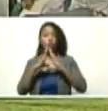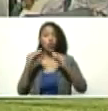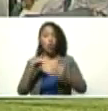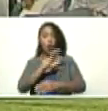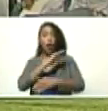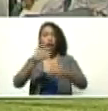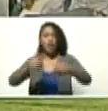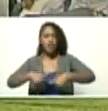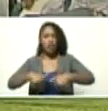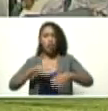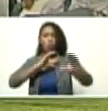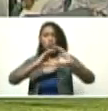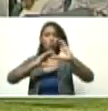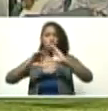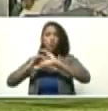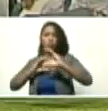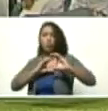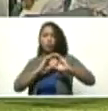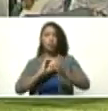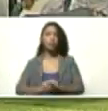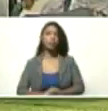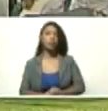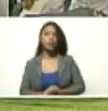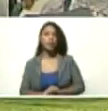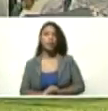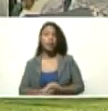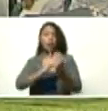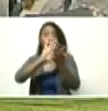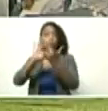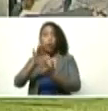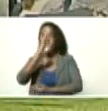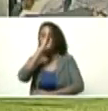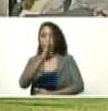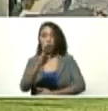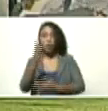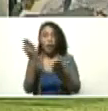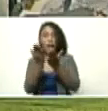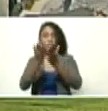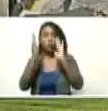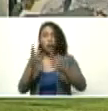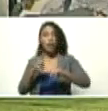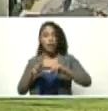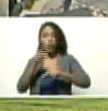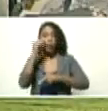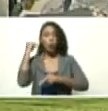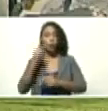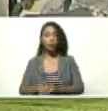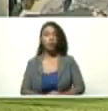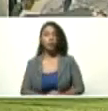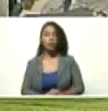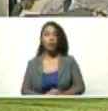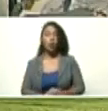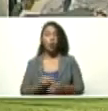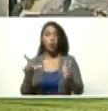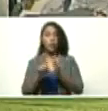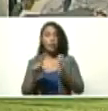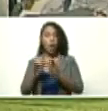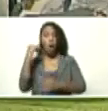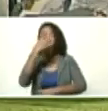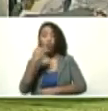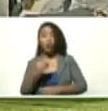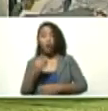esfuerzos comunicacionales. Desde el contacto directo con la escuela, con el niño, con la niña, con el liceo, con el joven,